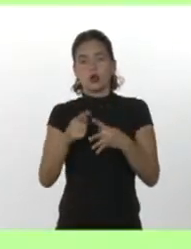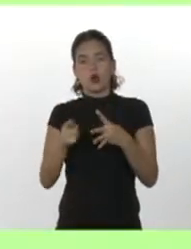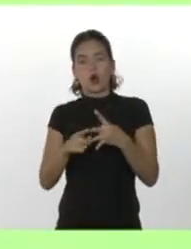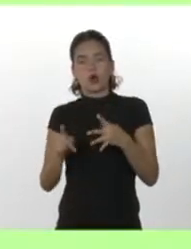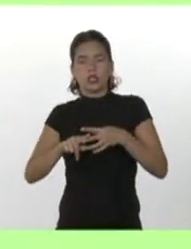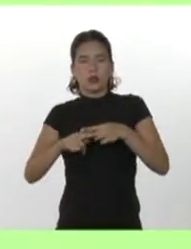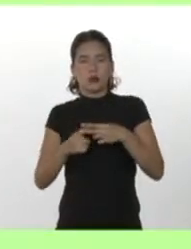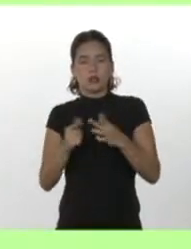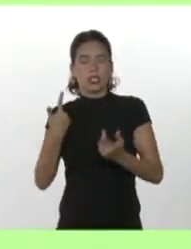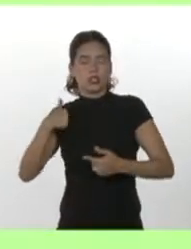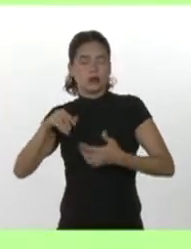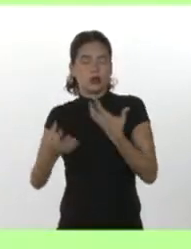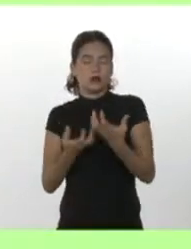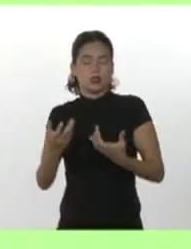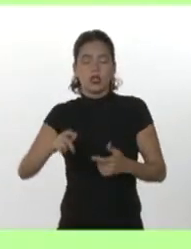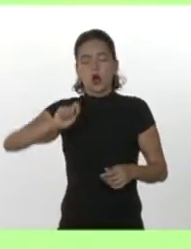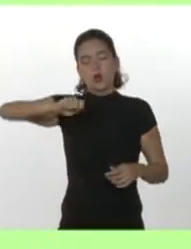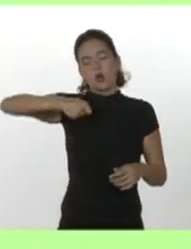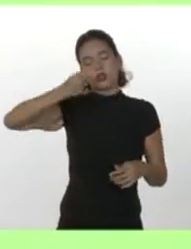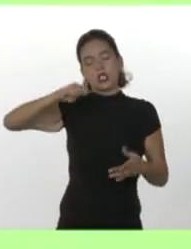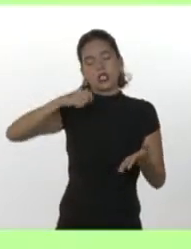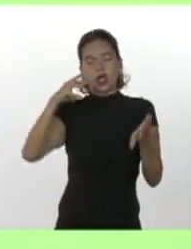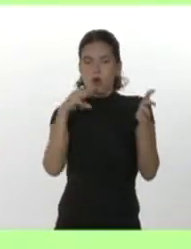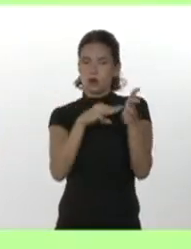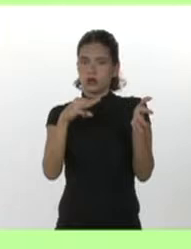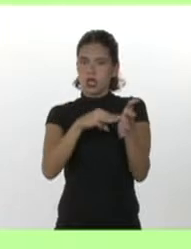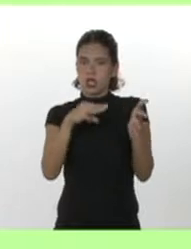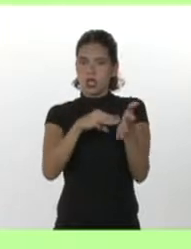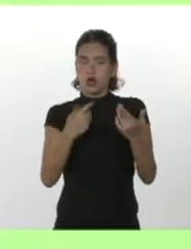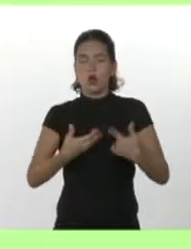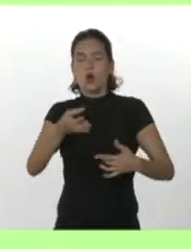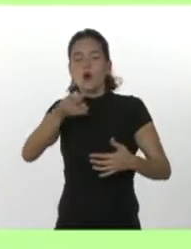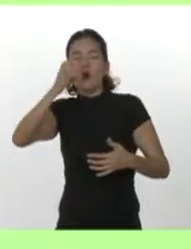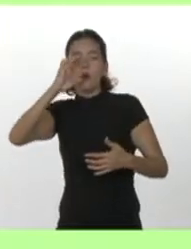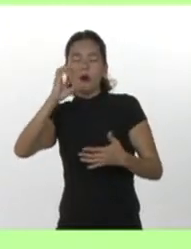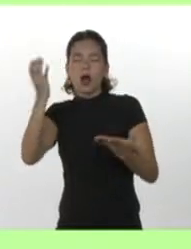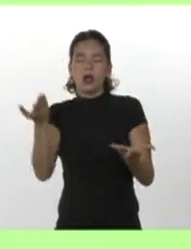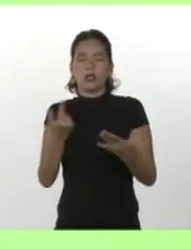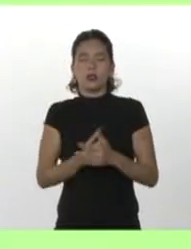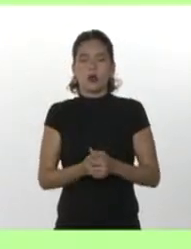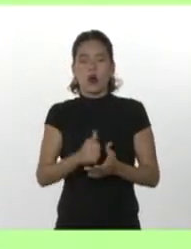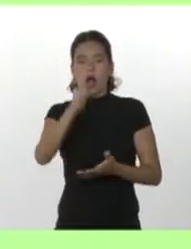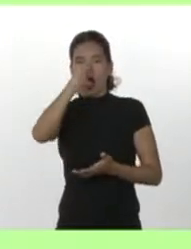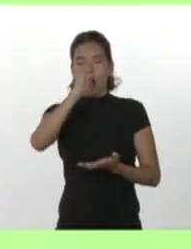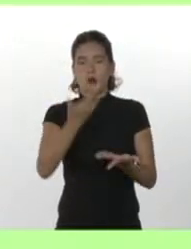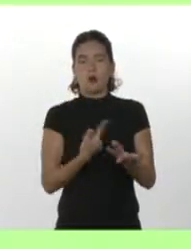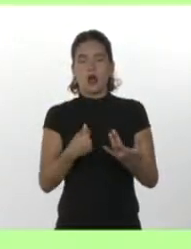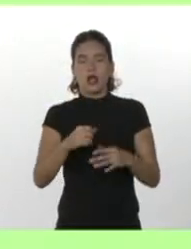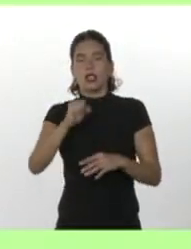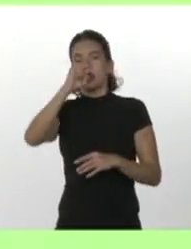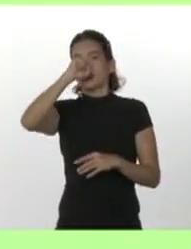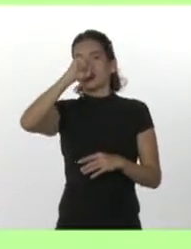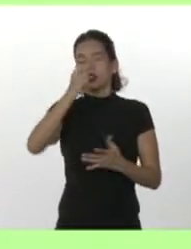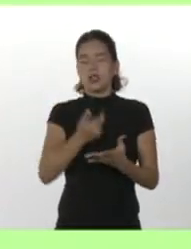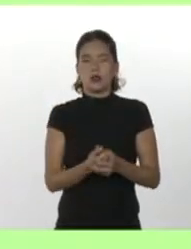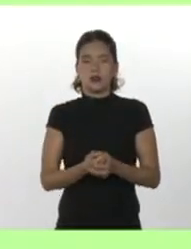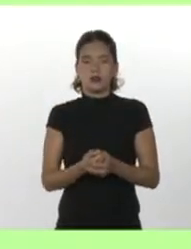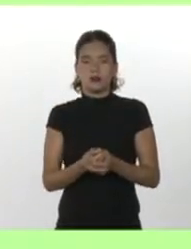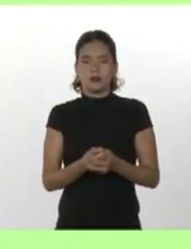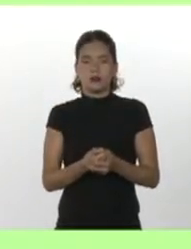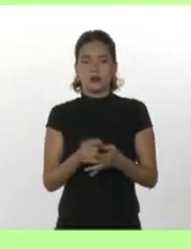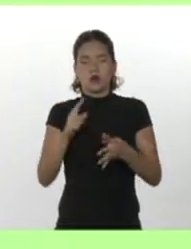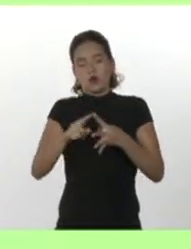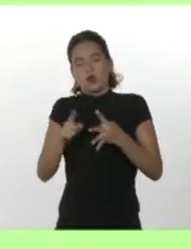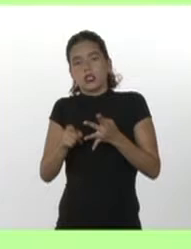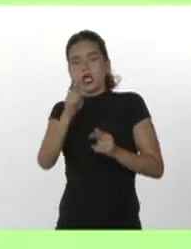que podamos tener en casa, como una cucharilla, un tenedor, un vaso, agua, el tetero, algo que ellos